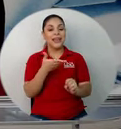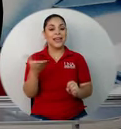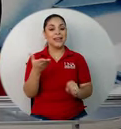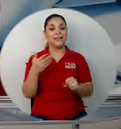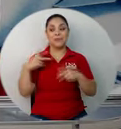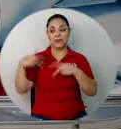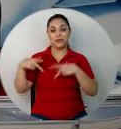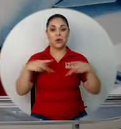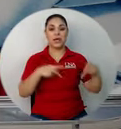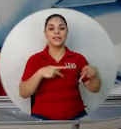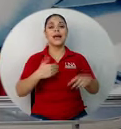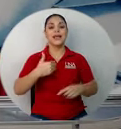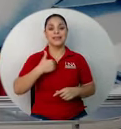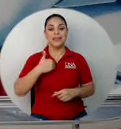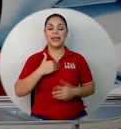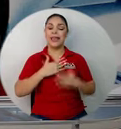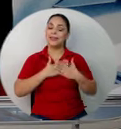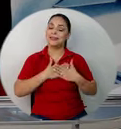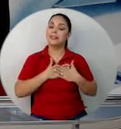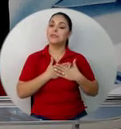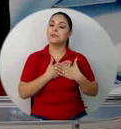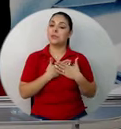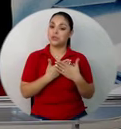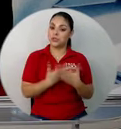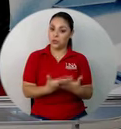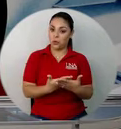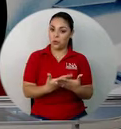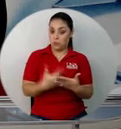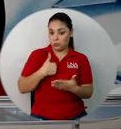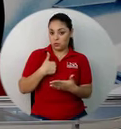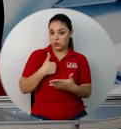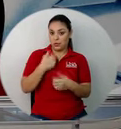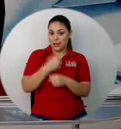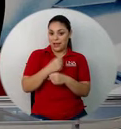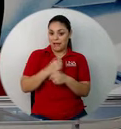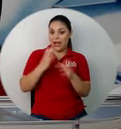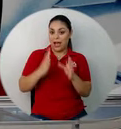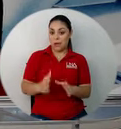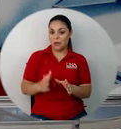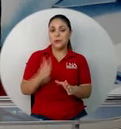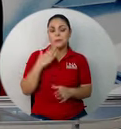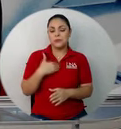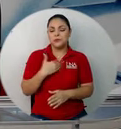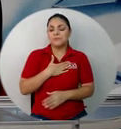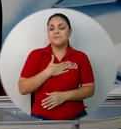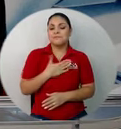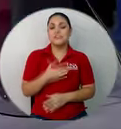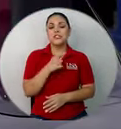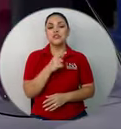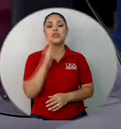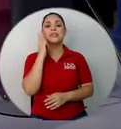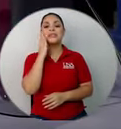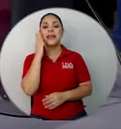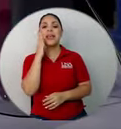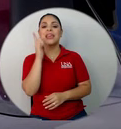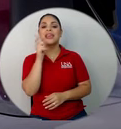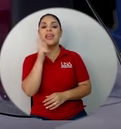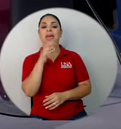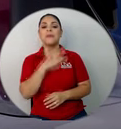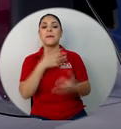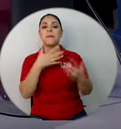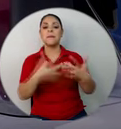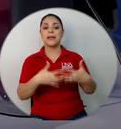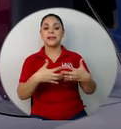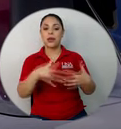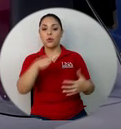yo, la disposición y la disponibilidad como colaborador, porque sé quién es mi compañía, sé cuál es la